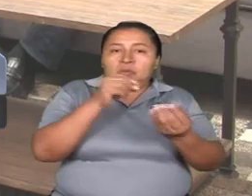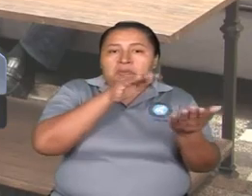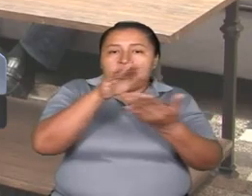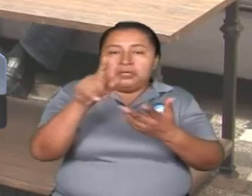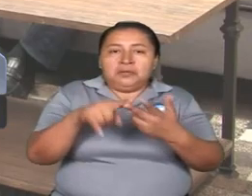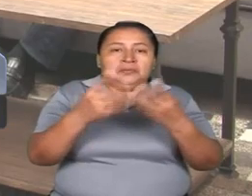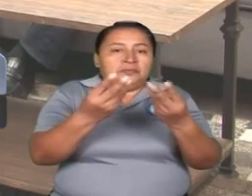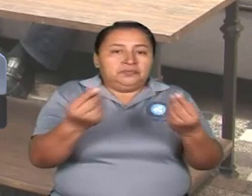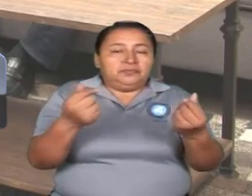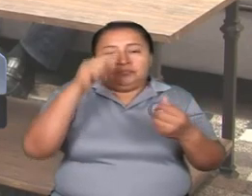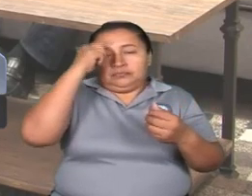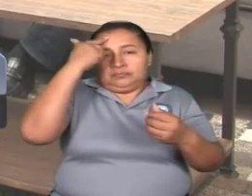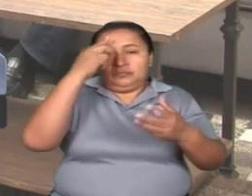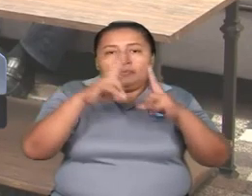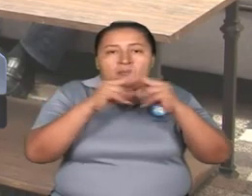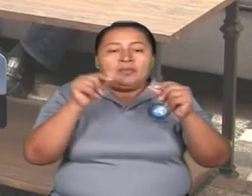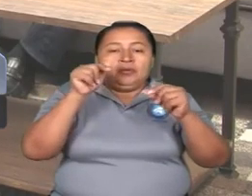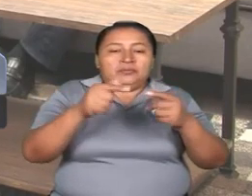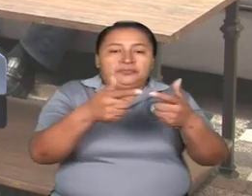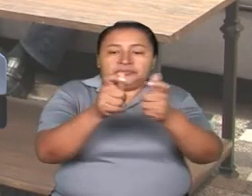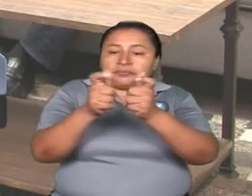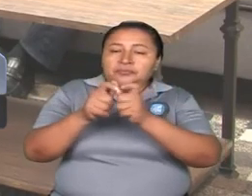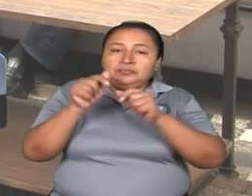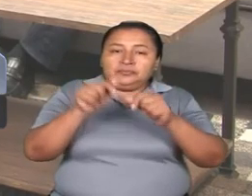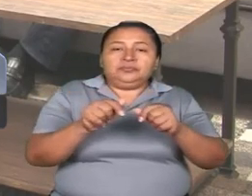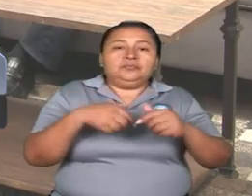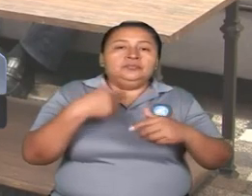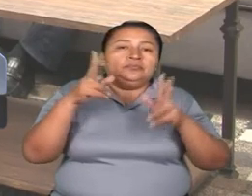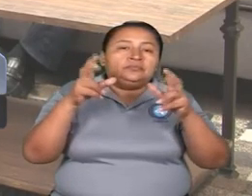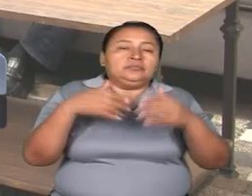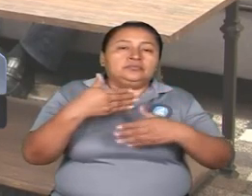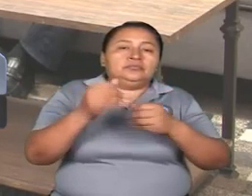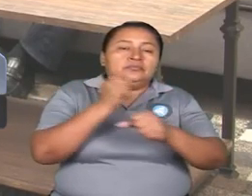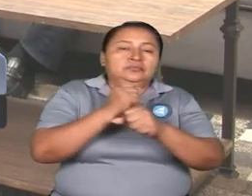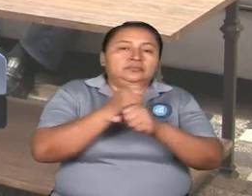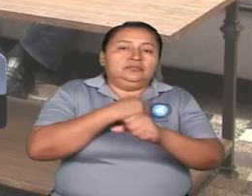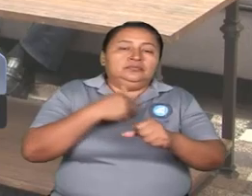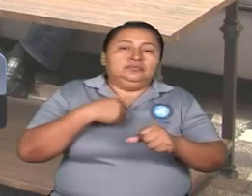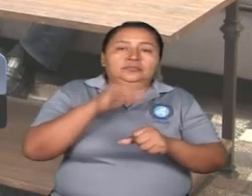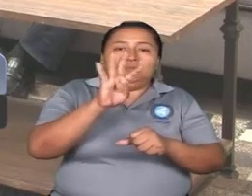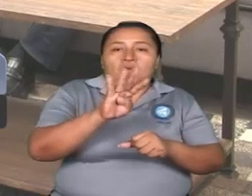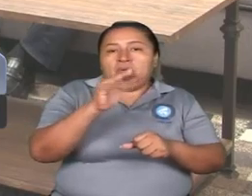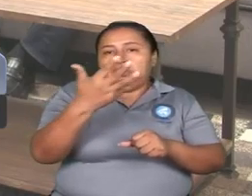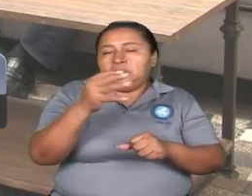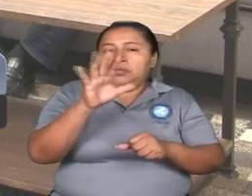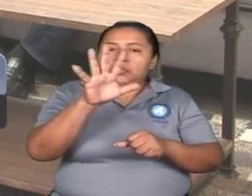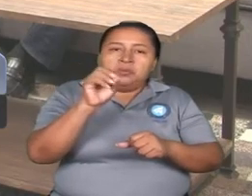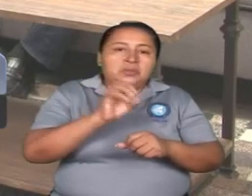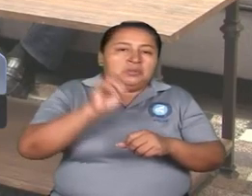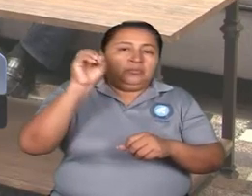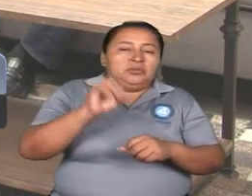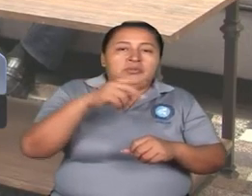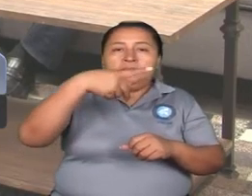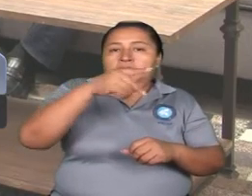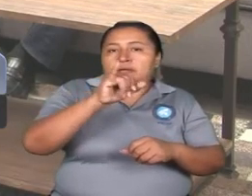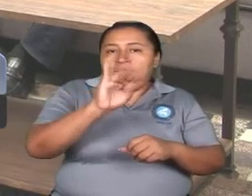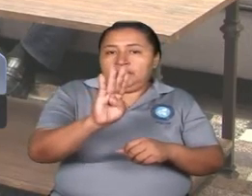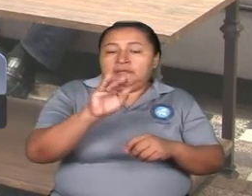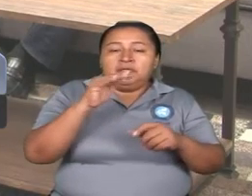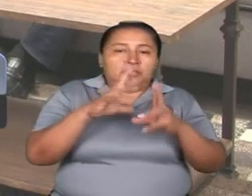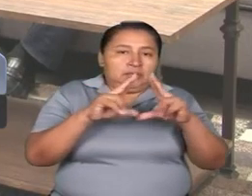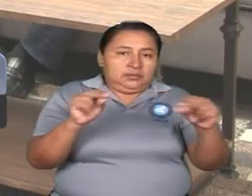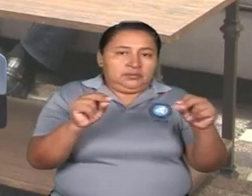agropecuario del gobierno de Nicaragua con estos sectores en lo que producen el 49-50% del Producto Interno Bruto del